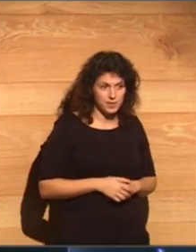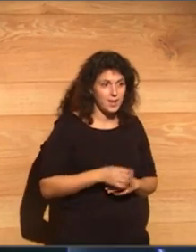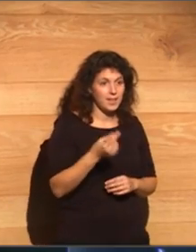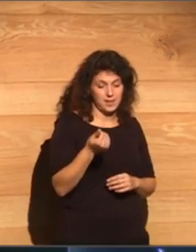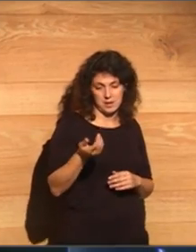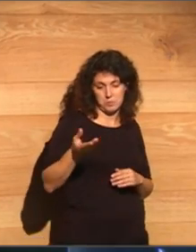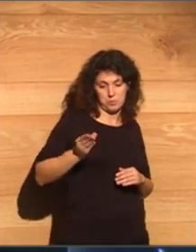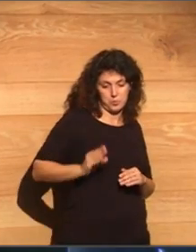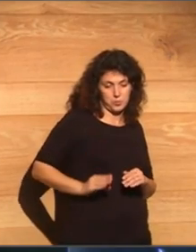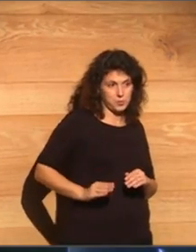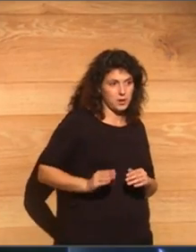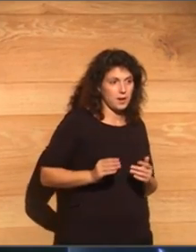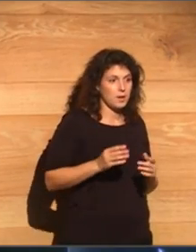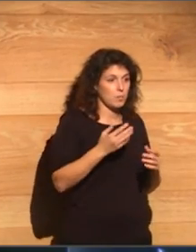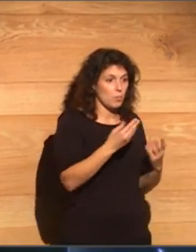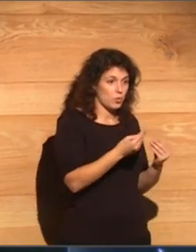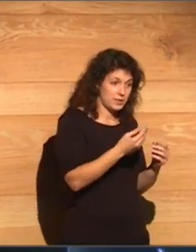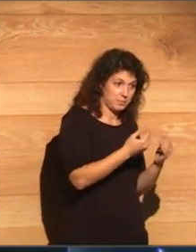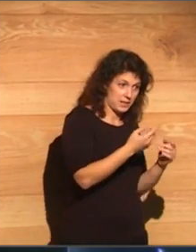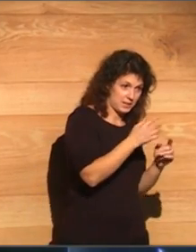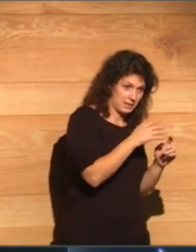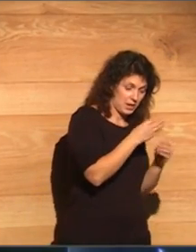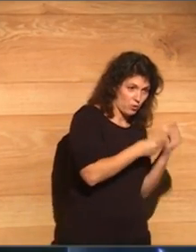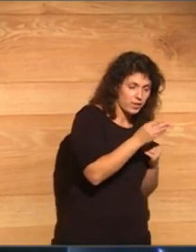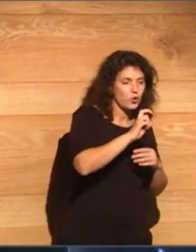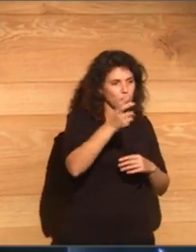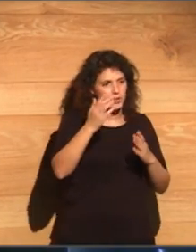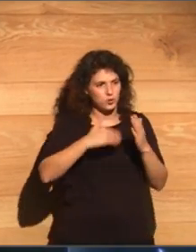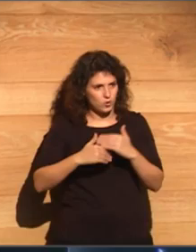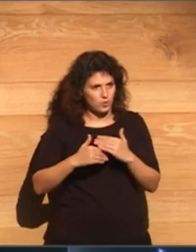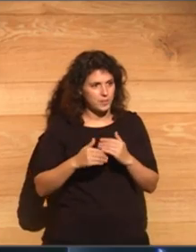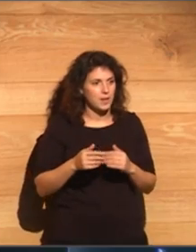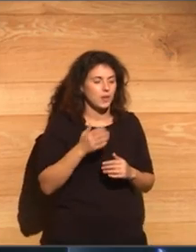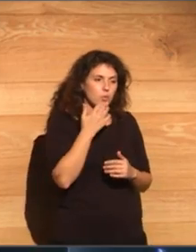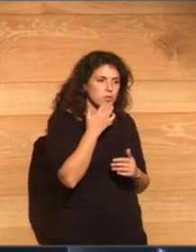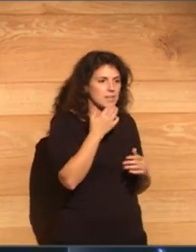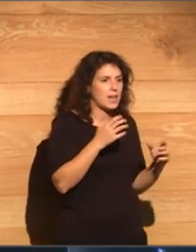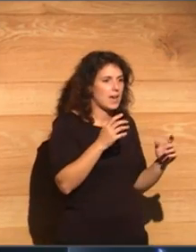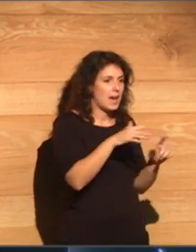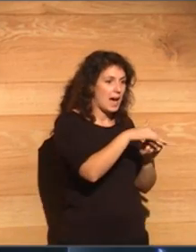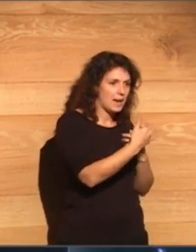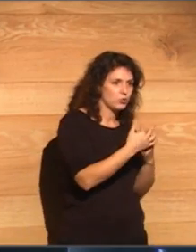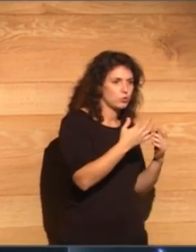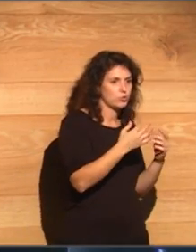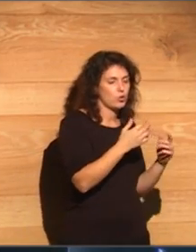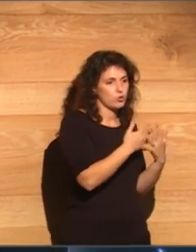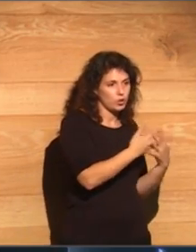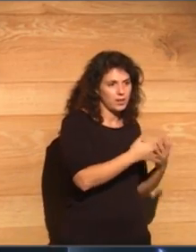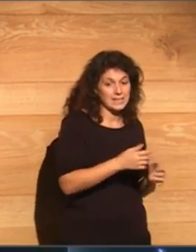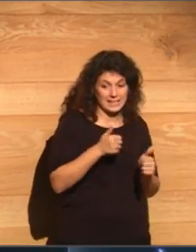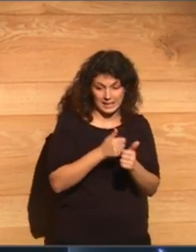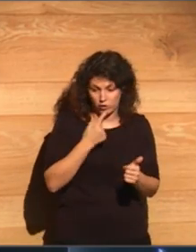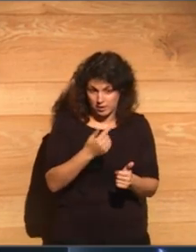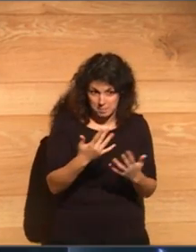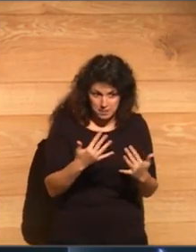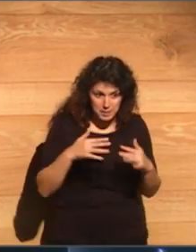pilla, bueno, muchísimas no, habrá quien las haga y quien no, pero es de donde pilla, bueno, hacen, de organizar actos solidarios. De hecho, la secretaria le está diciendo todo el rato, ves,